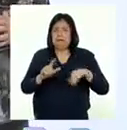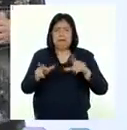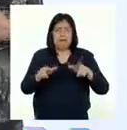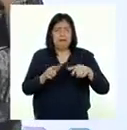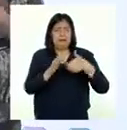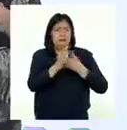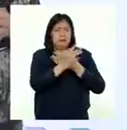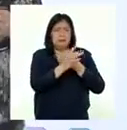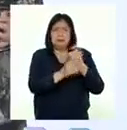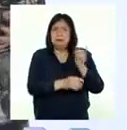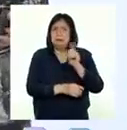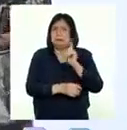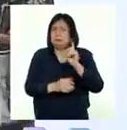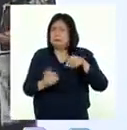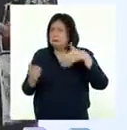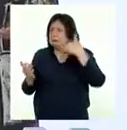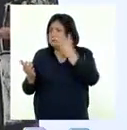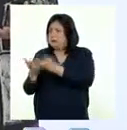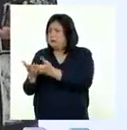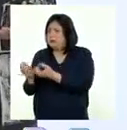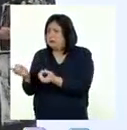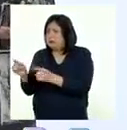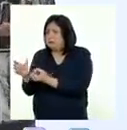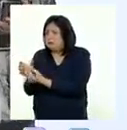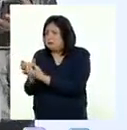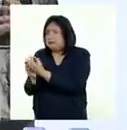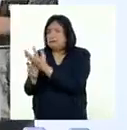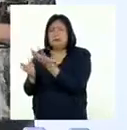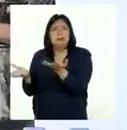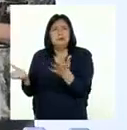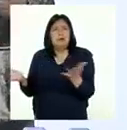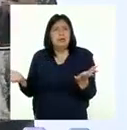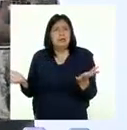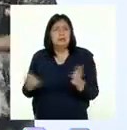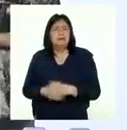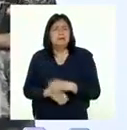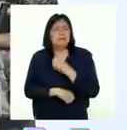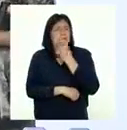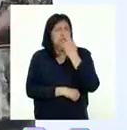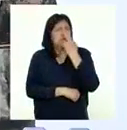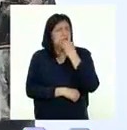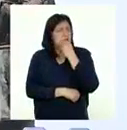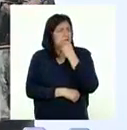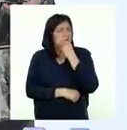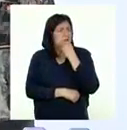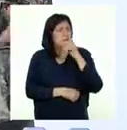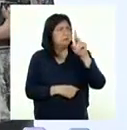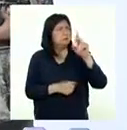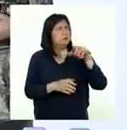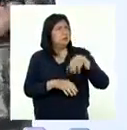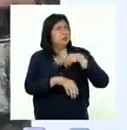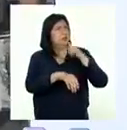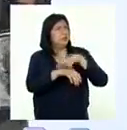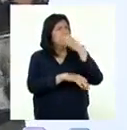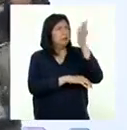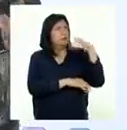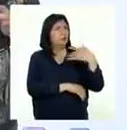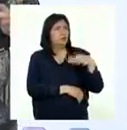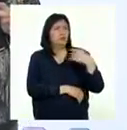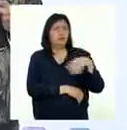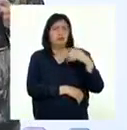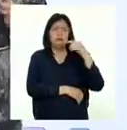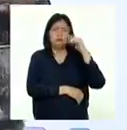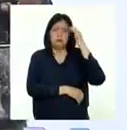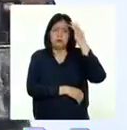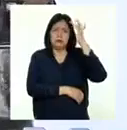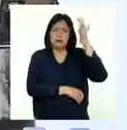las mariposas no están llegando en la época del florecimiento. Pero qué raro, la naturaleza suele ser muy sabia y